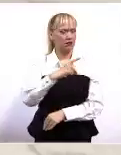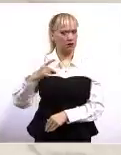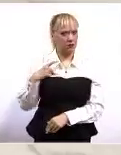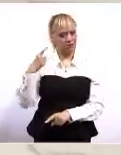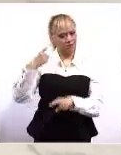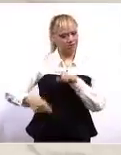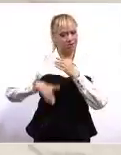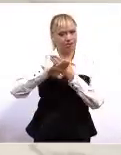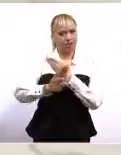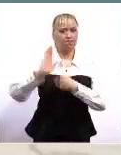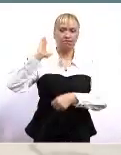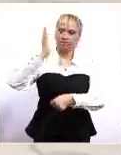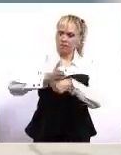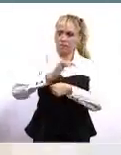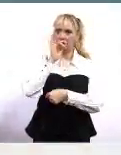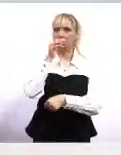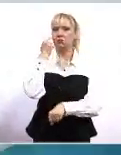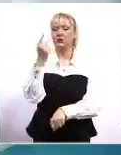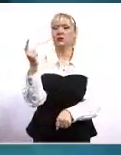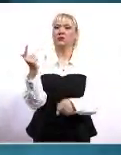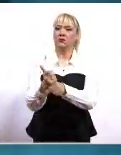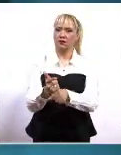explotación laboral.